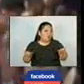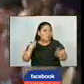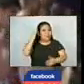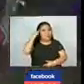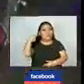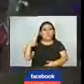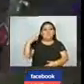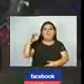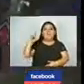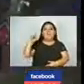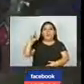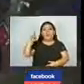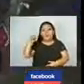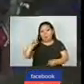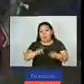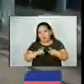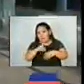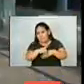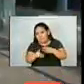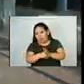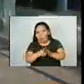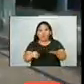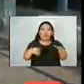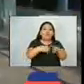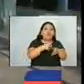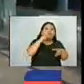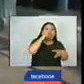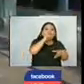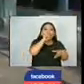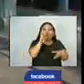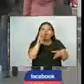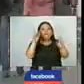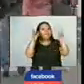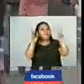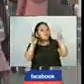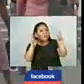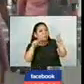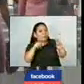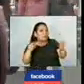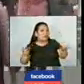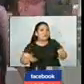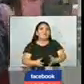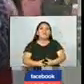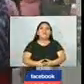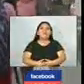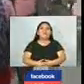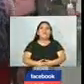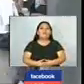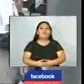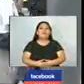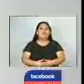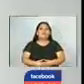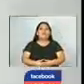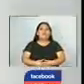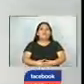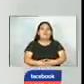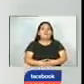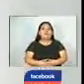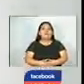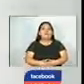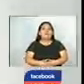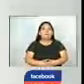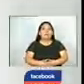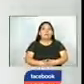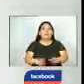a Claudia Ortiz y también a la fracción del FMLN que se refirieron a este tema. Los